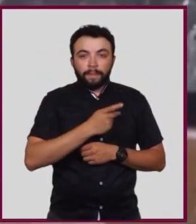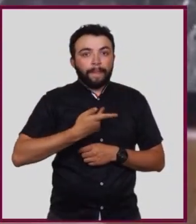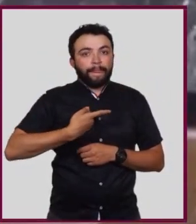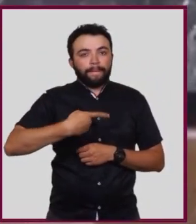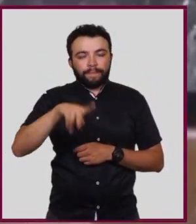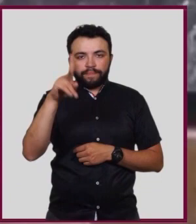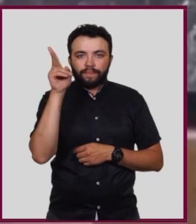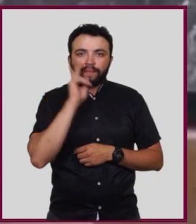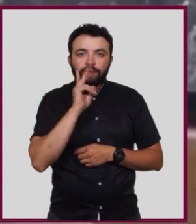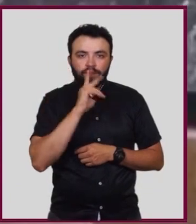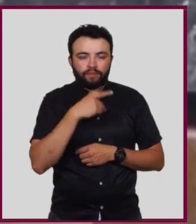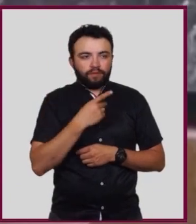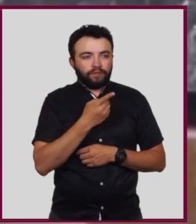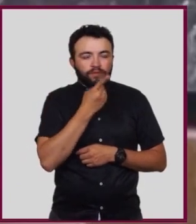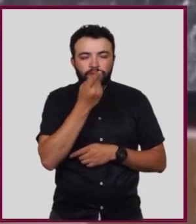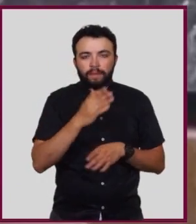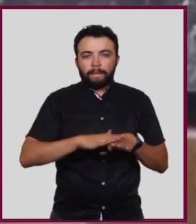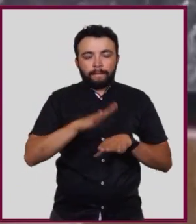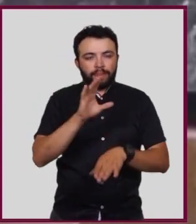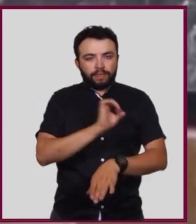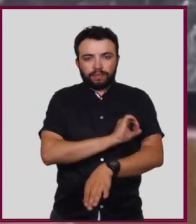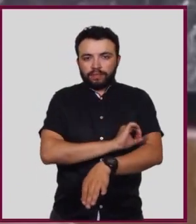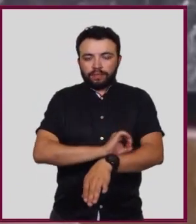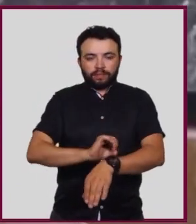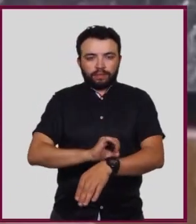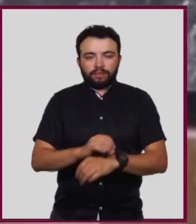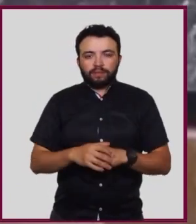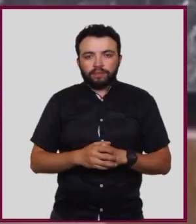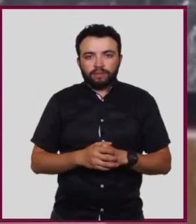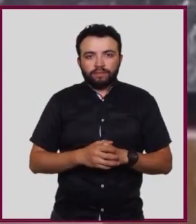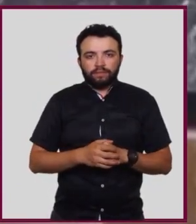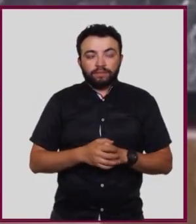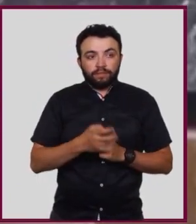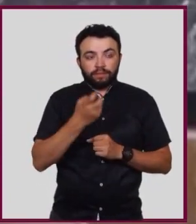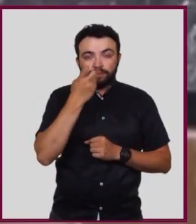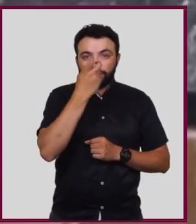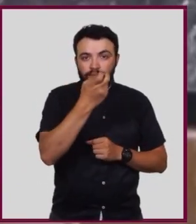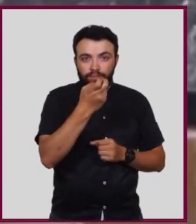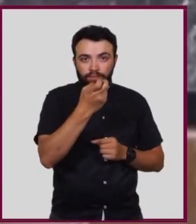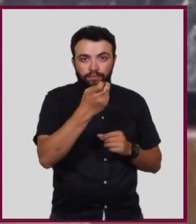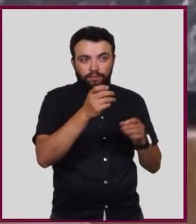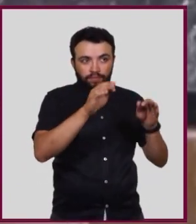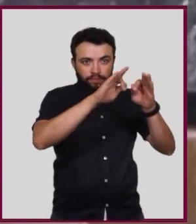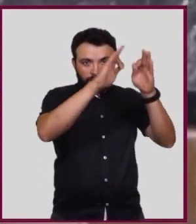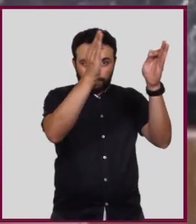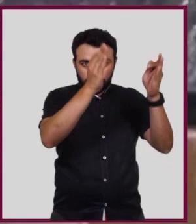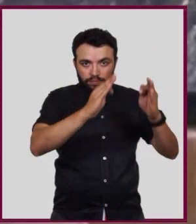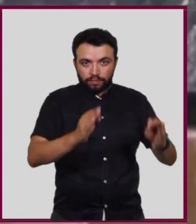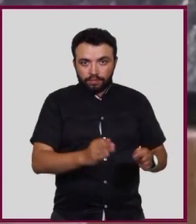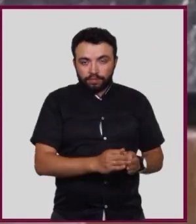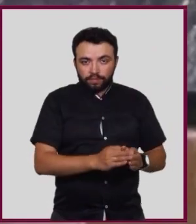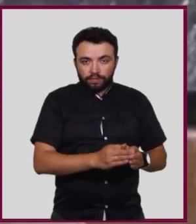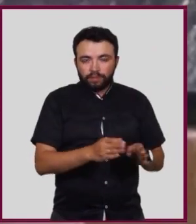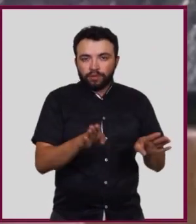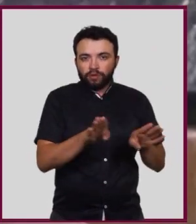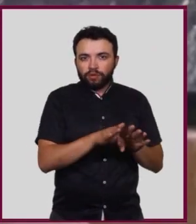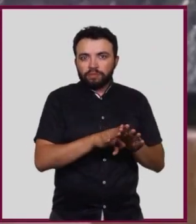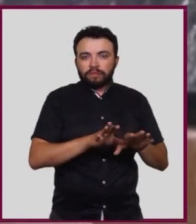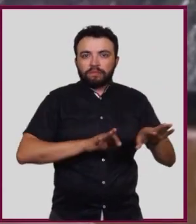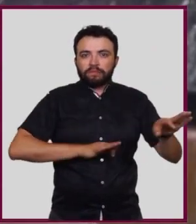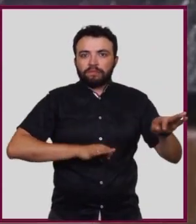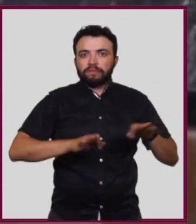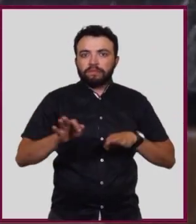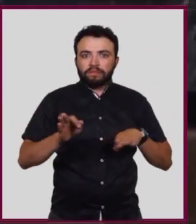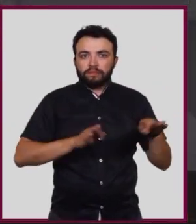voy a hacer de una manera muy, muy sintética. La escultura aparece como el trabajo